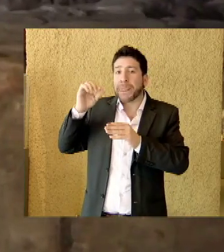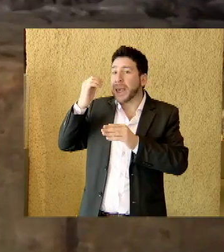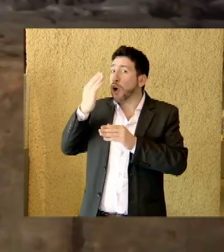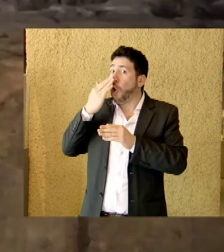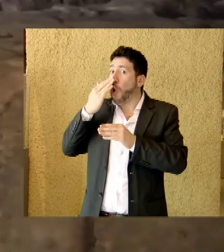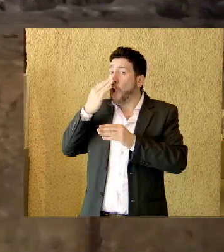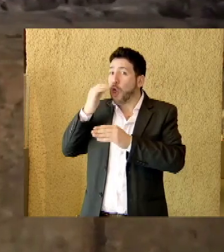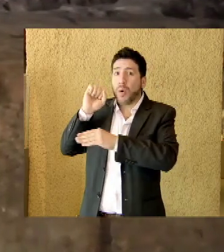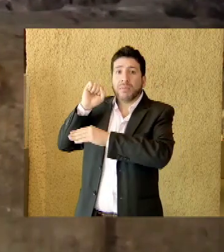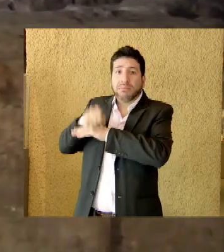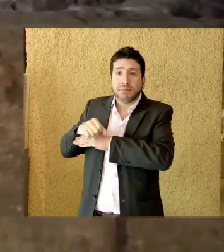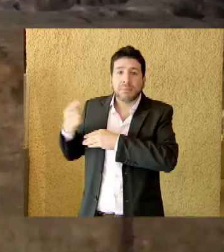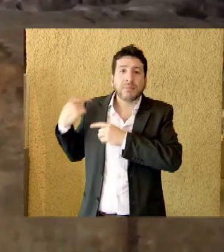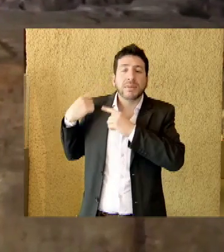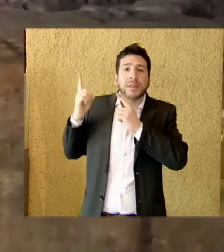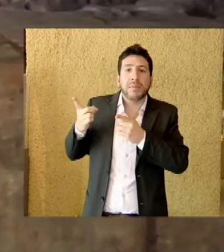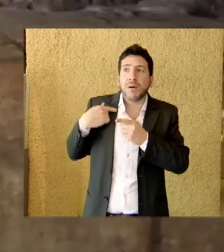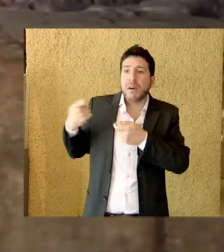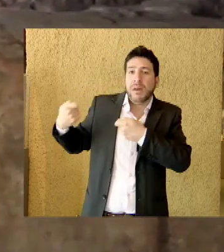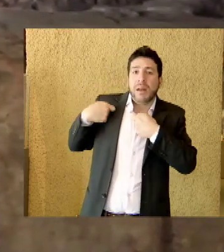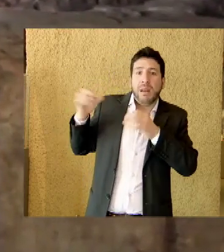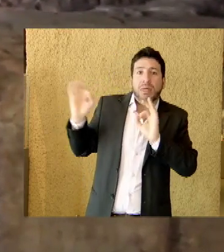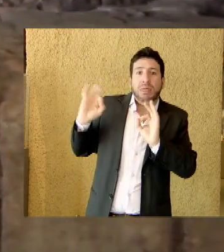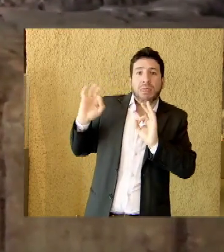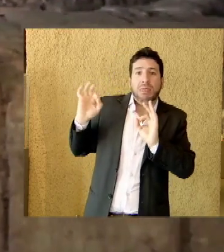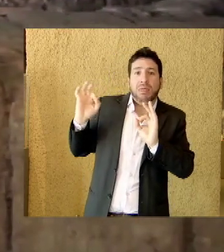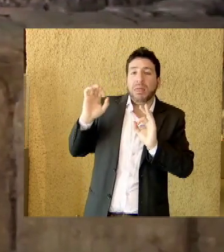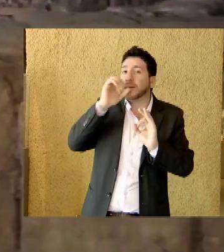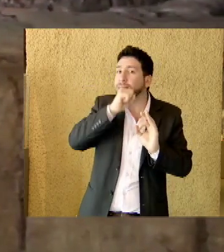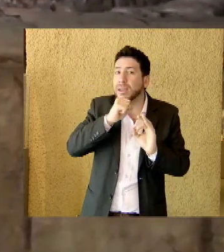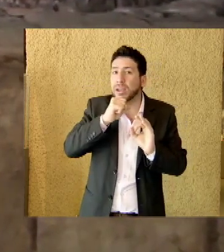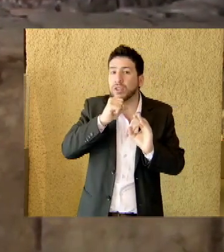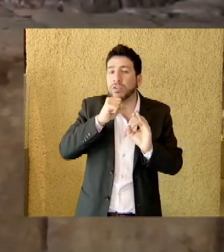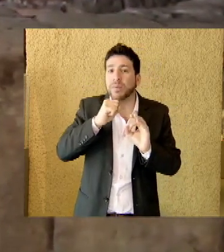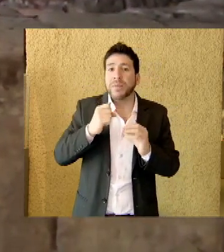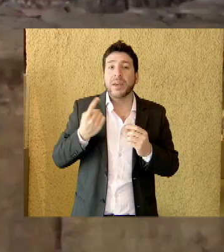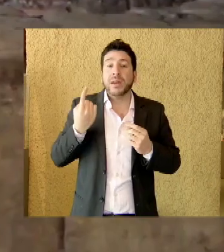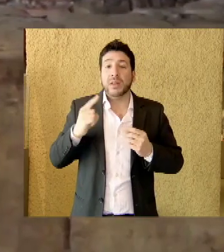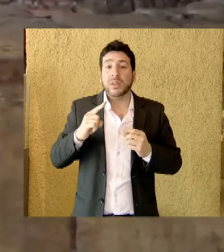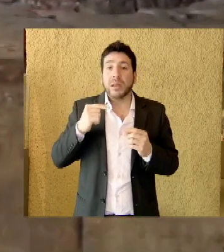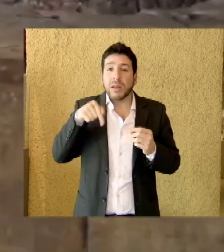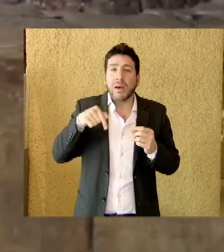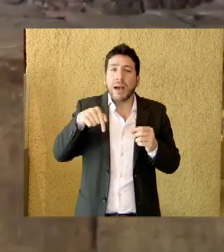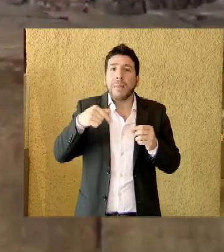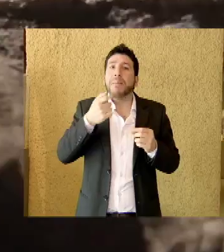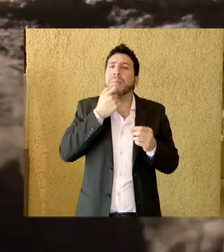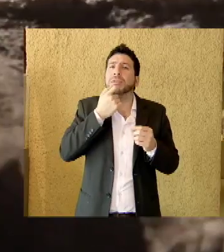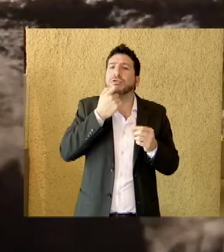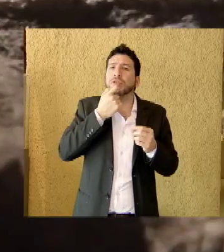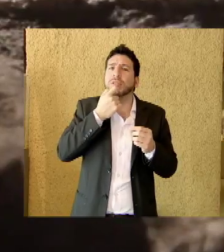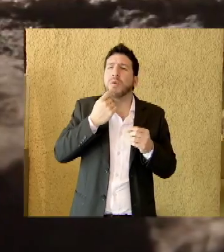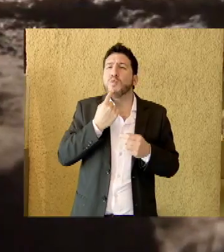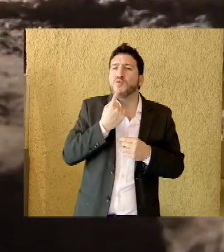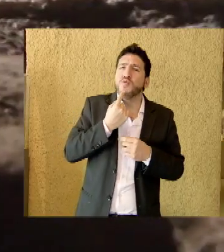había desconocido y había desconocido lo sucedido en Buenos Aires. Esa acción dubitativa en realidad va a terminar